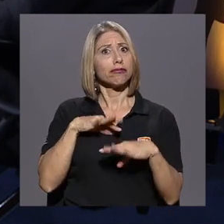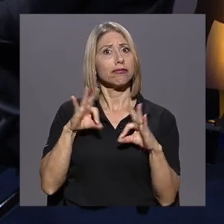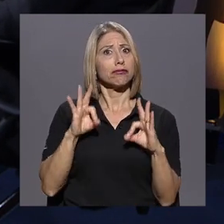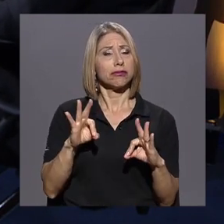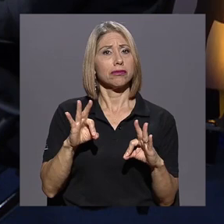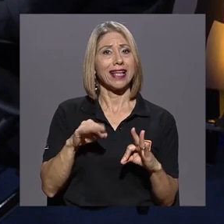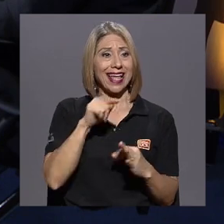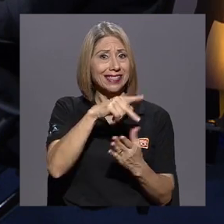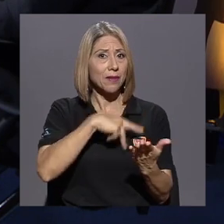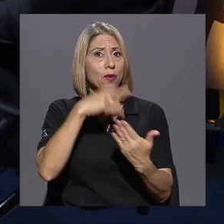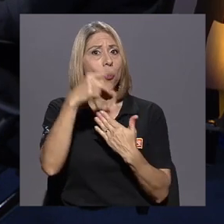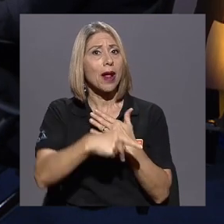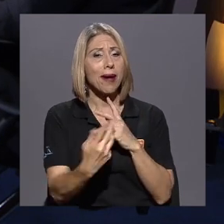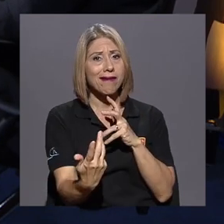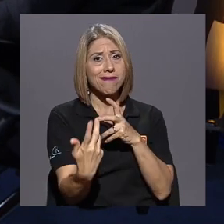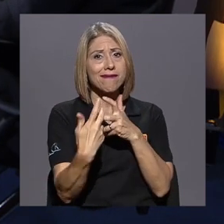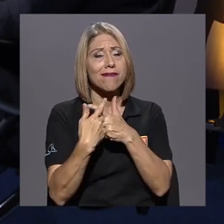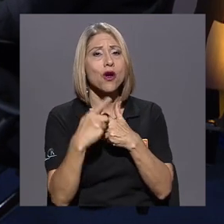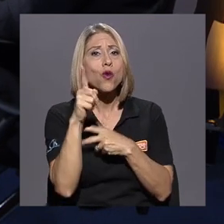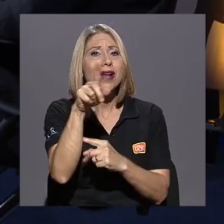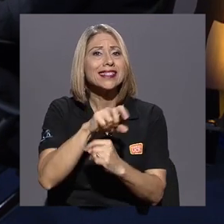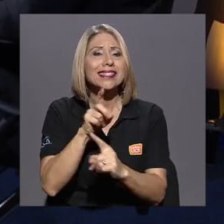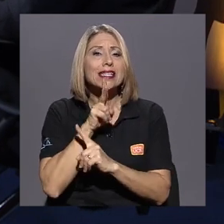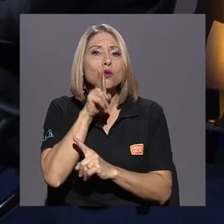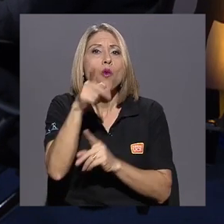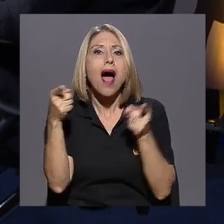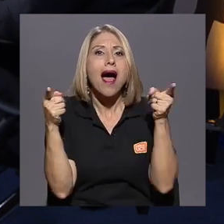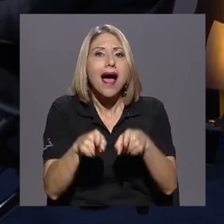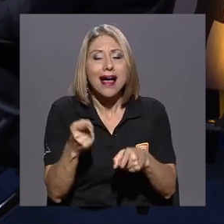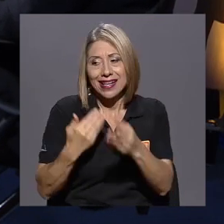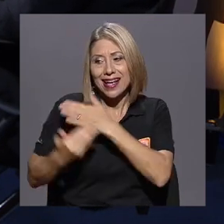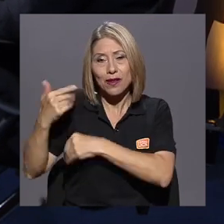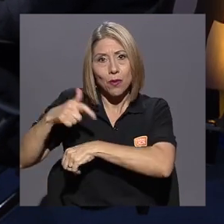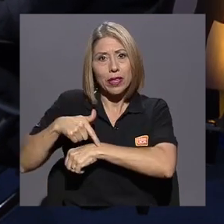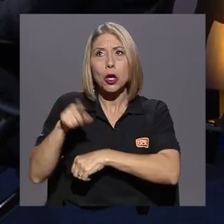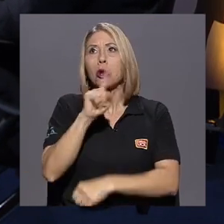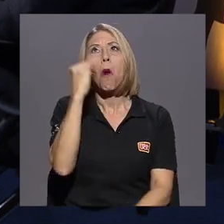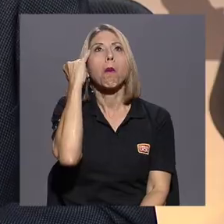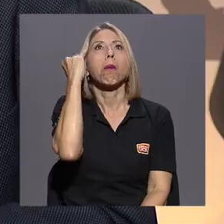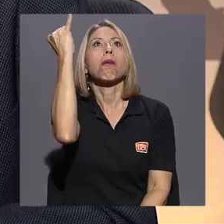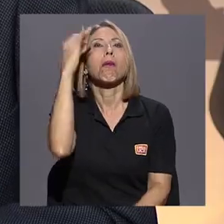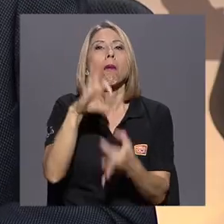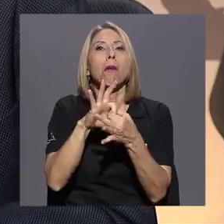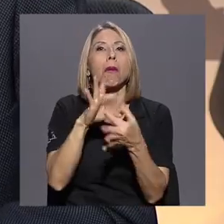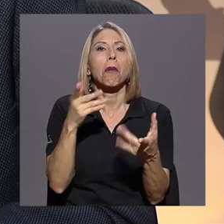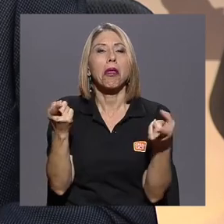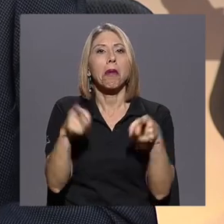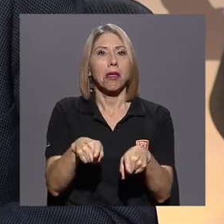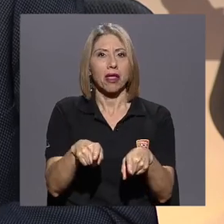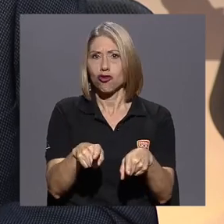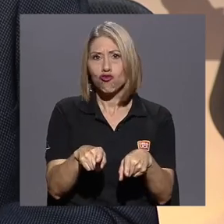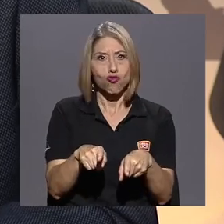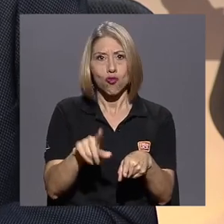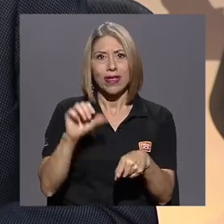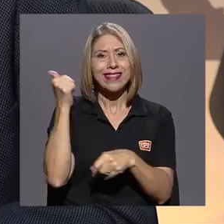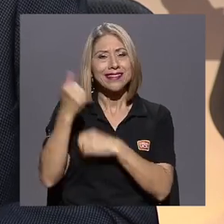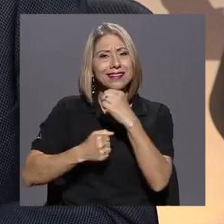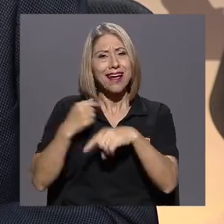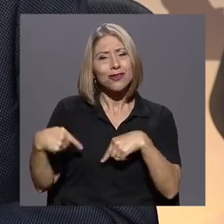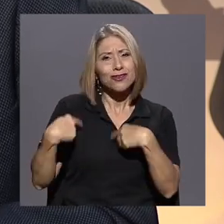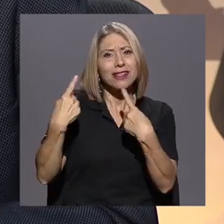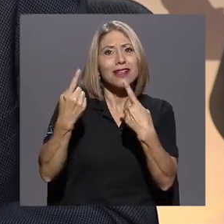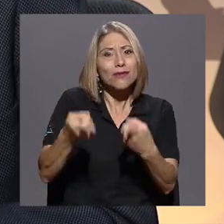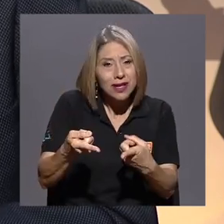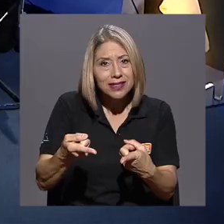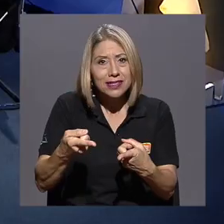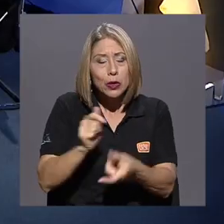programa obedeció a una realidad que se estaba dando, no fue una, a ver, una idea antojadiza. No. Vea que 10 años después estábamos